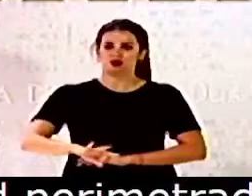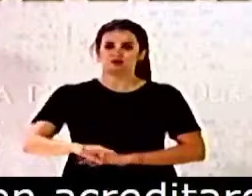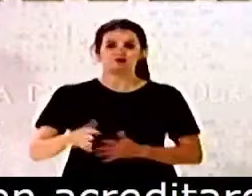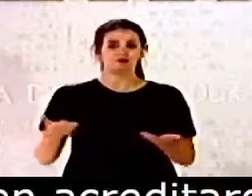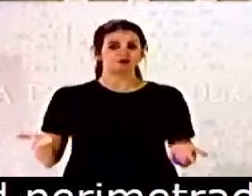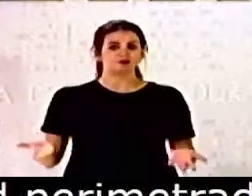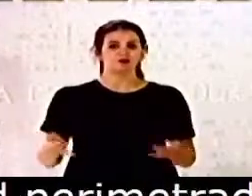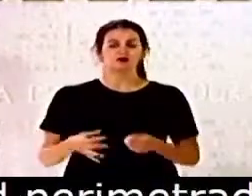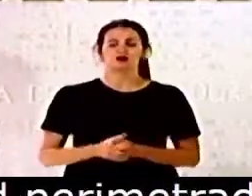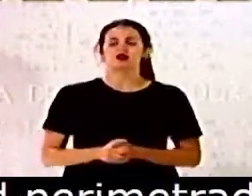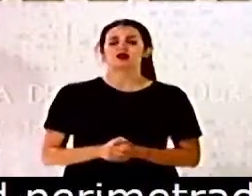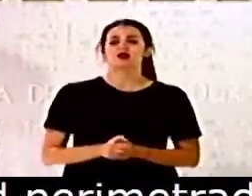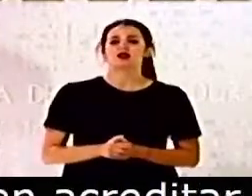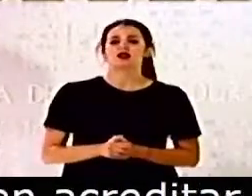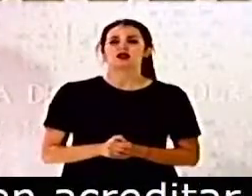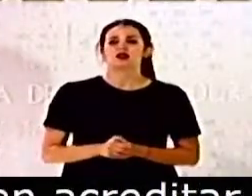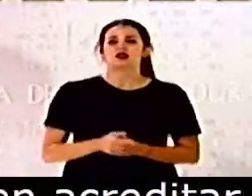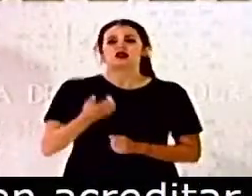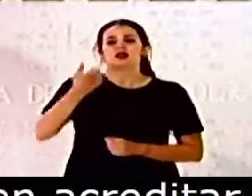Y es más,